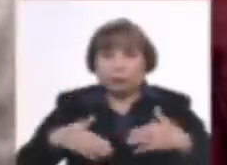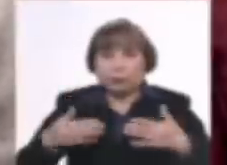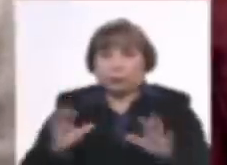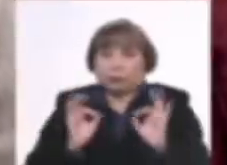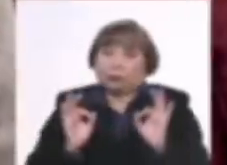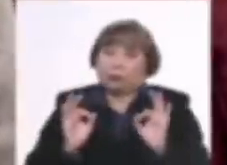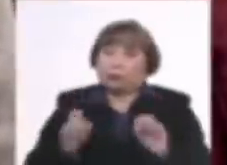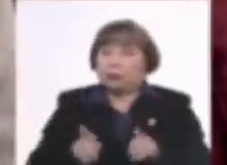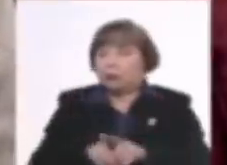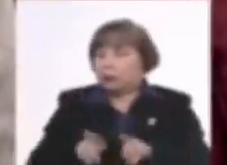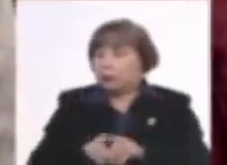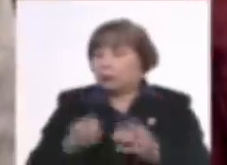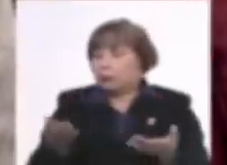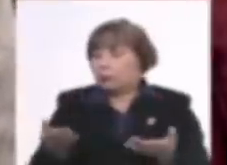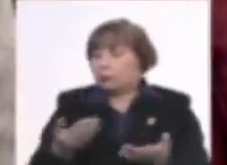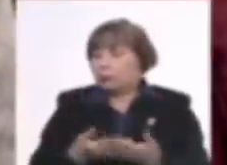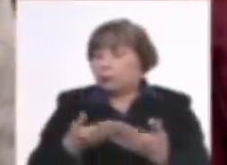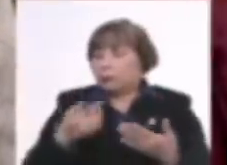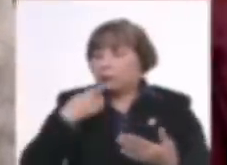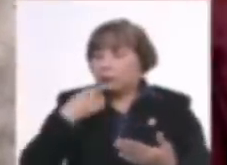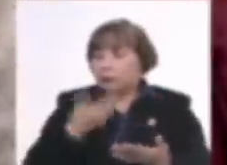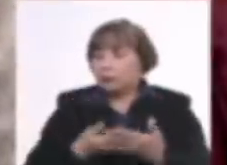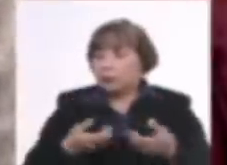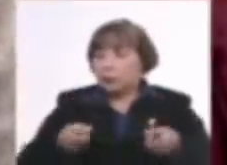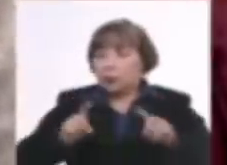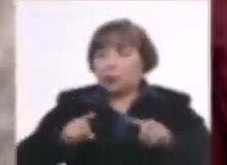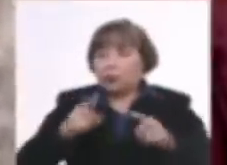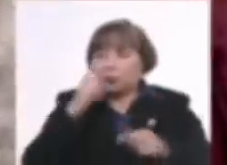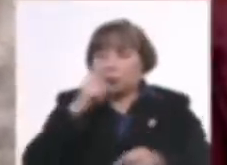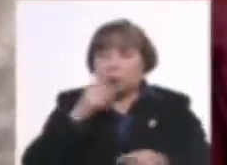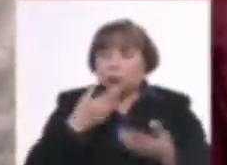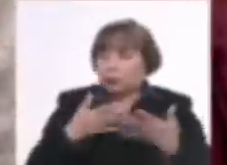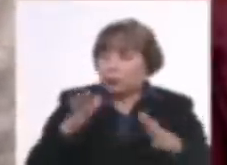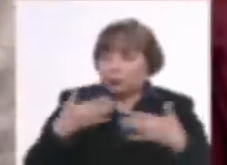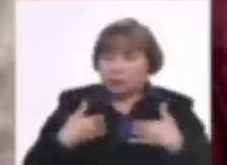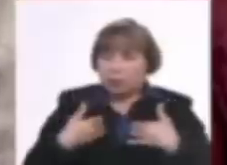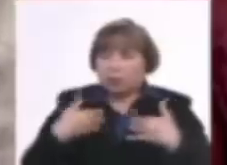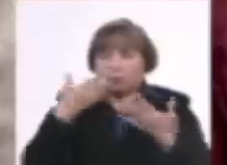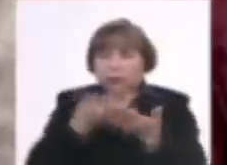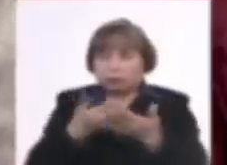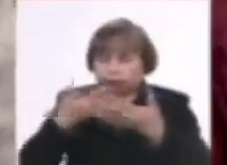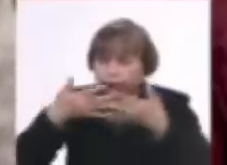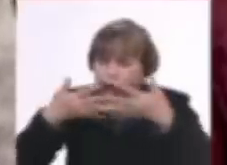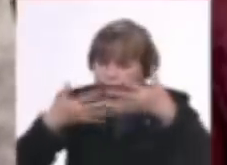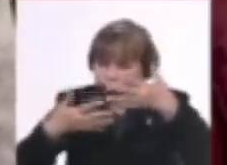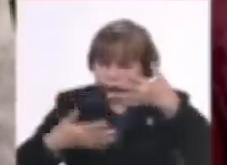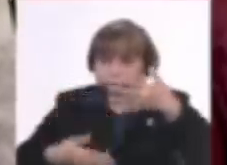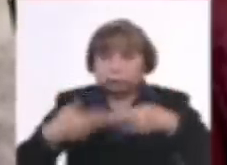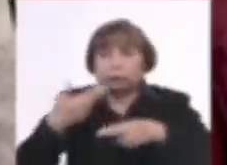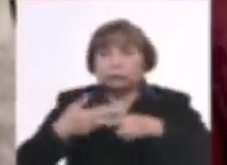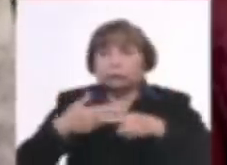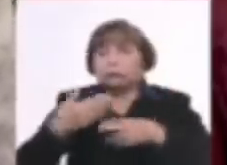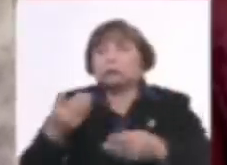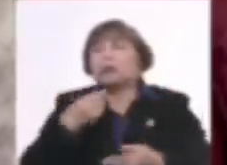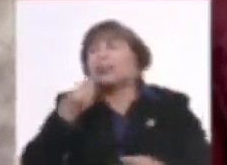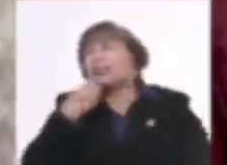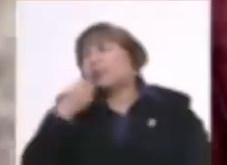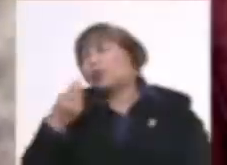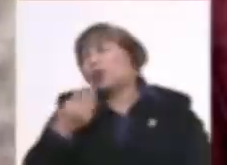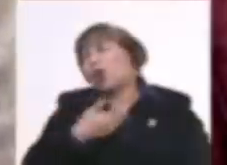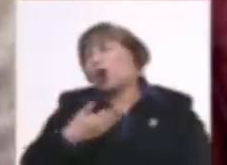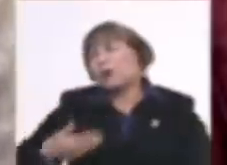hacer también, ¿no? Eso me refiero. Y cuando uno ya tiene esos datos, ¿por qué yo digo al gobierno